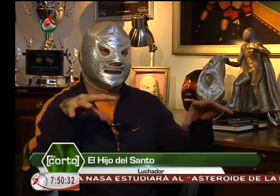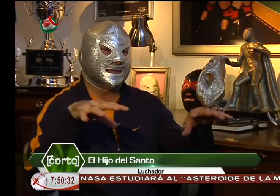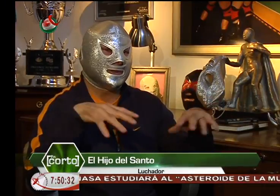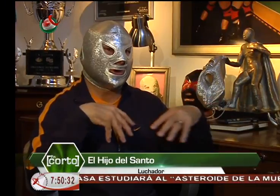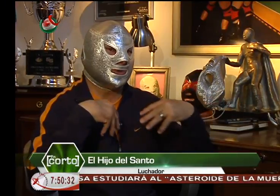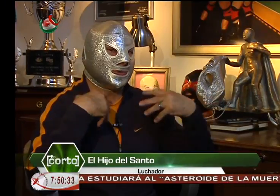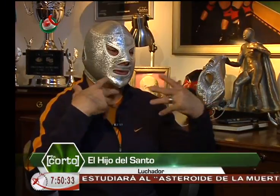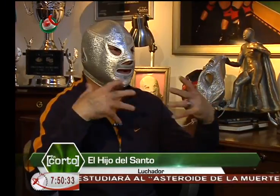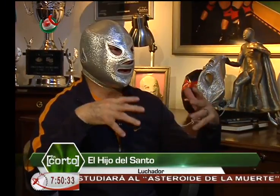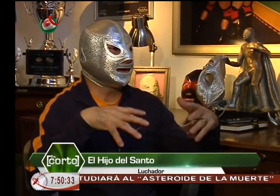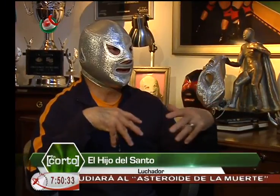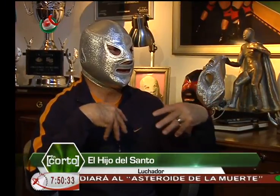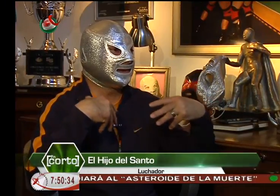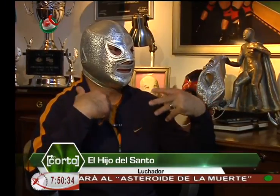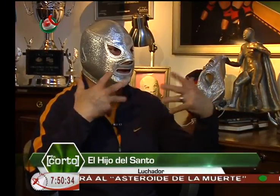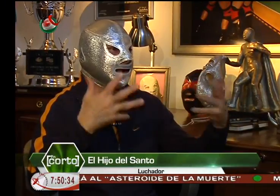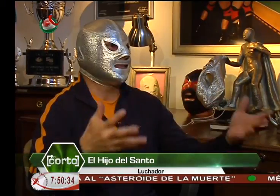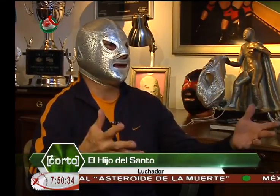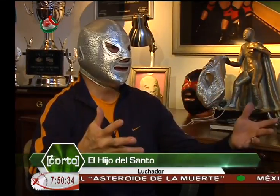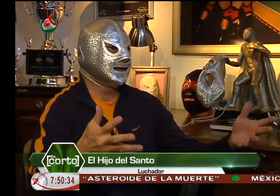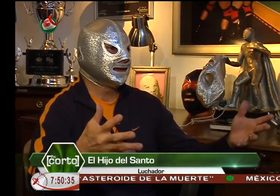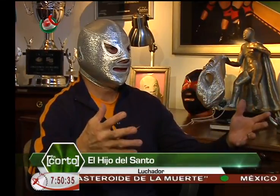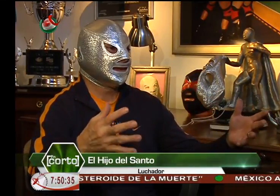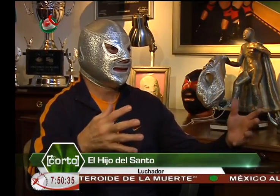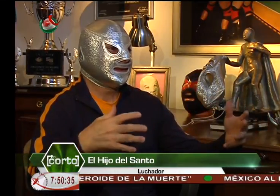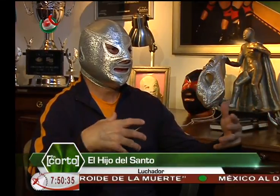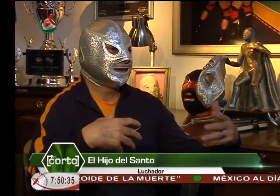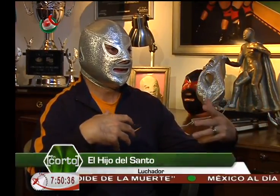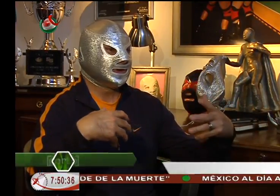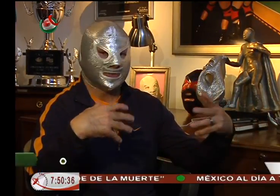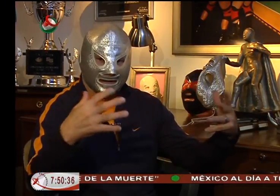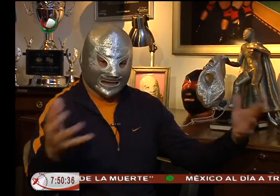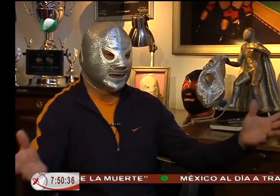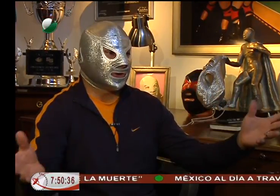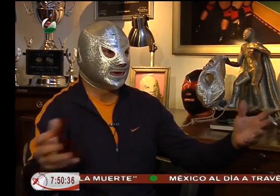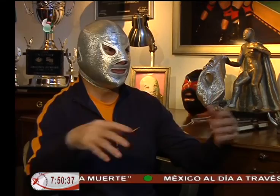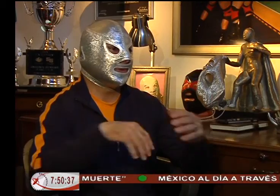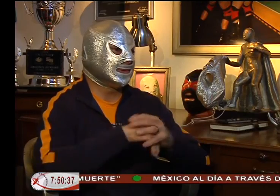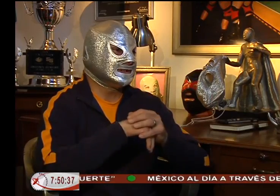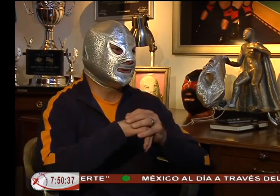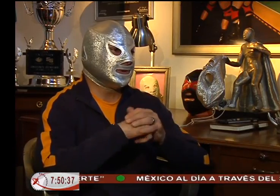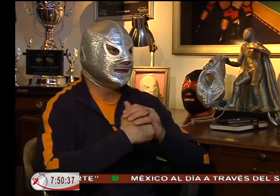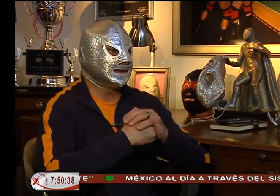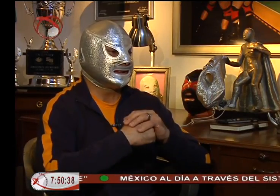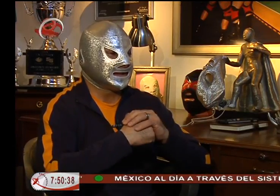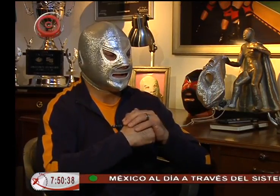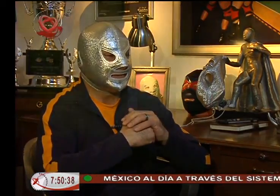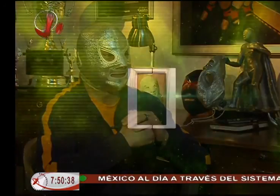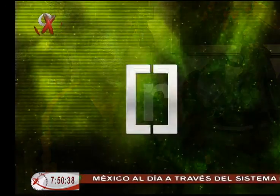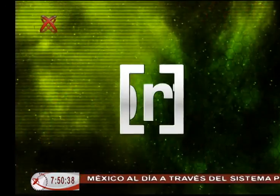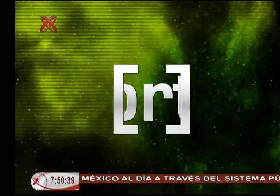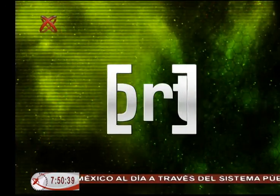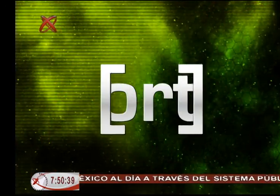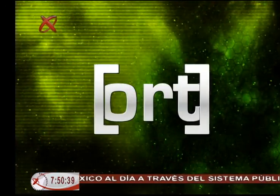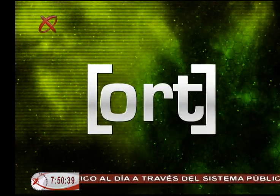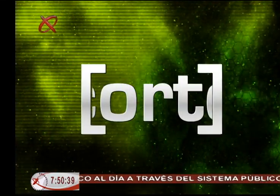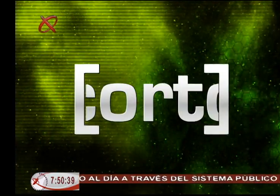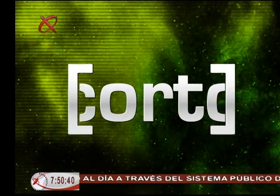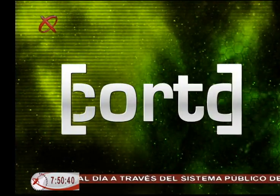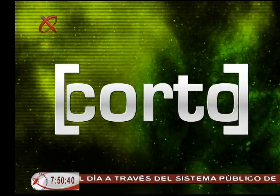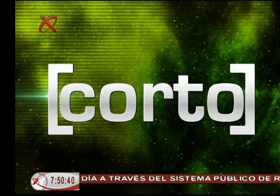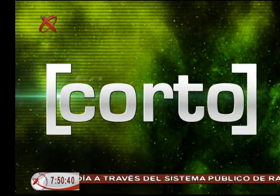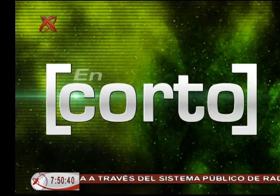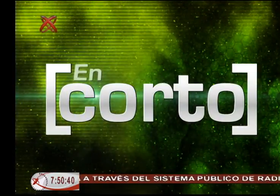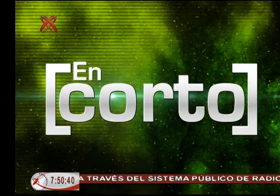me ha servido como una terapia, y compartirlo con el público ha sido muy interesante.